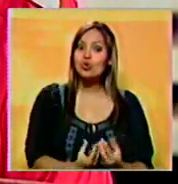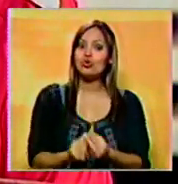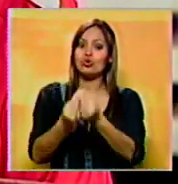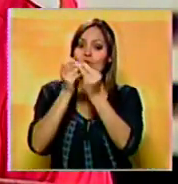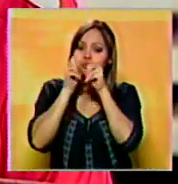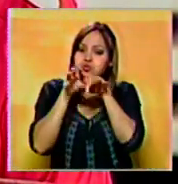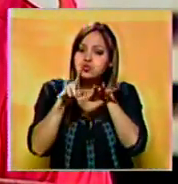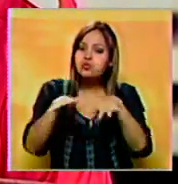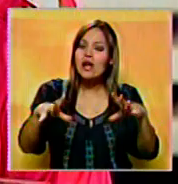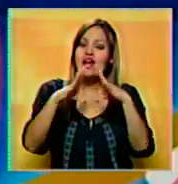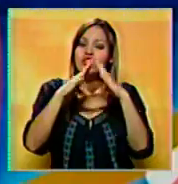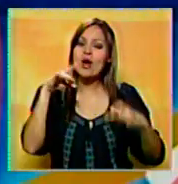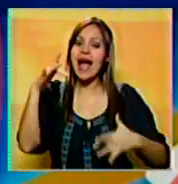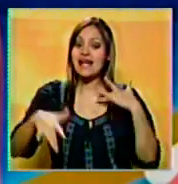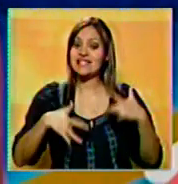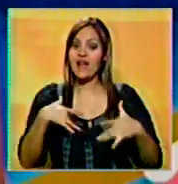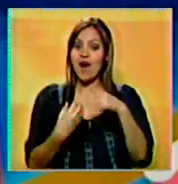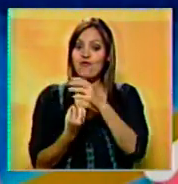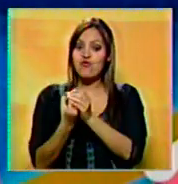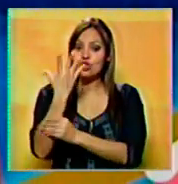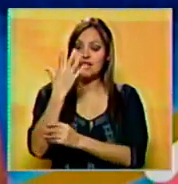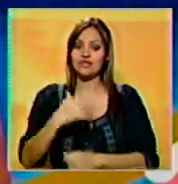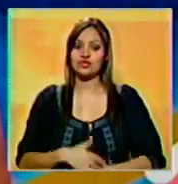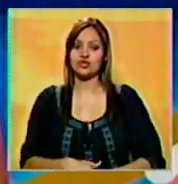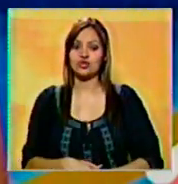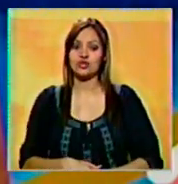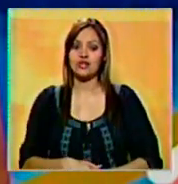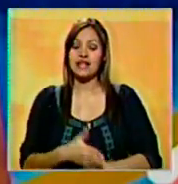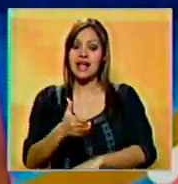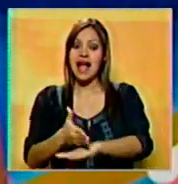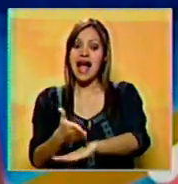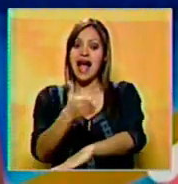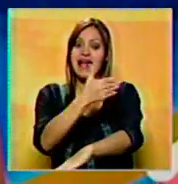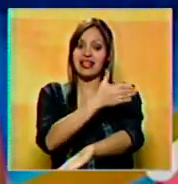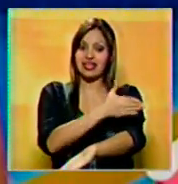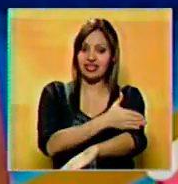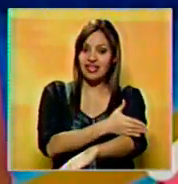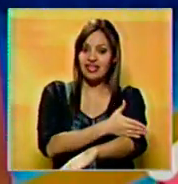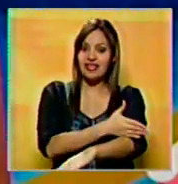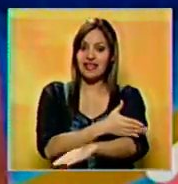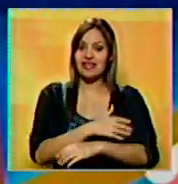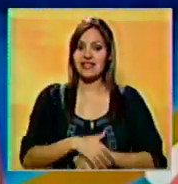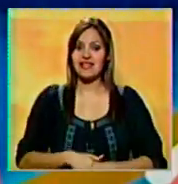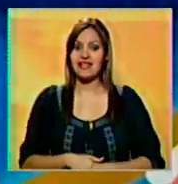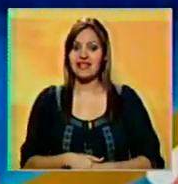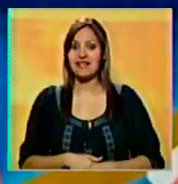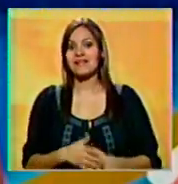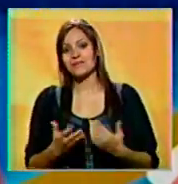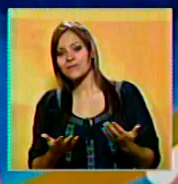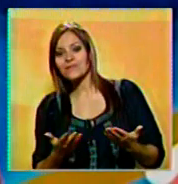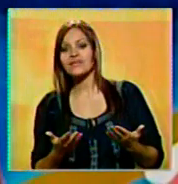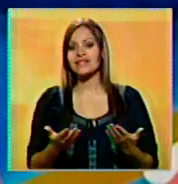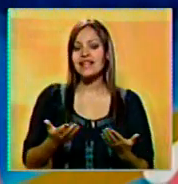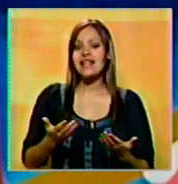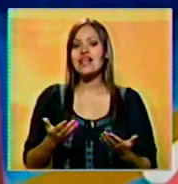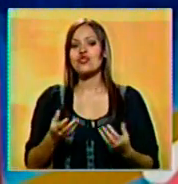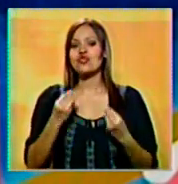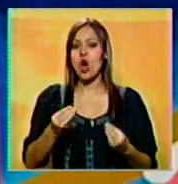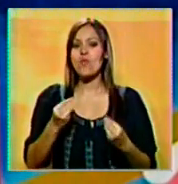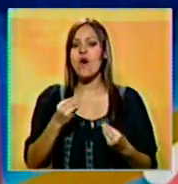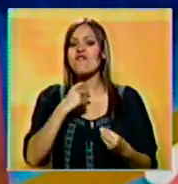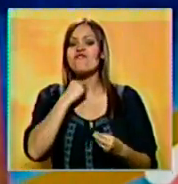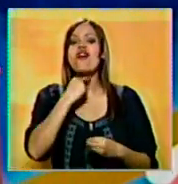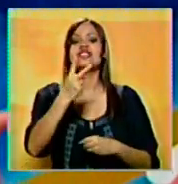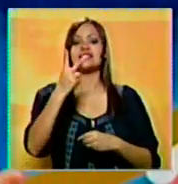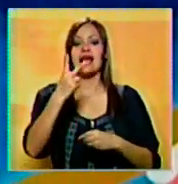difusión de todas las actividades de la Fundación. Antes, desde un lado, como decir, bueno, la parte de la vocería.